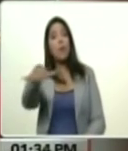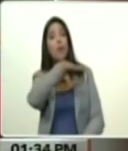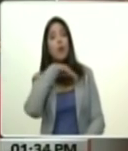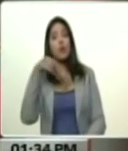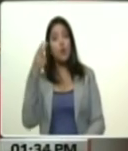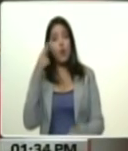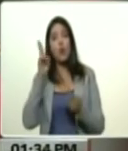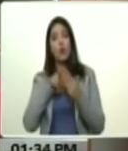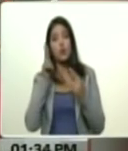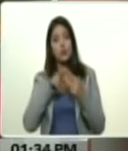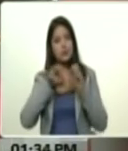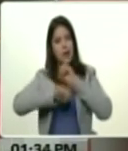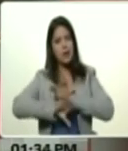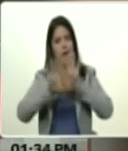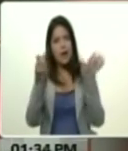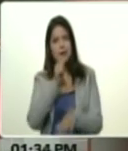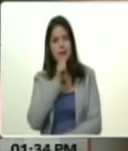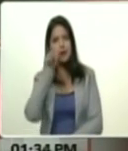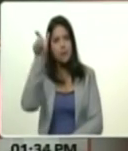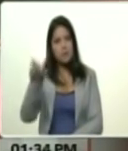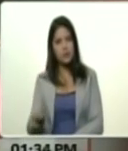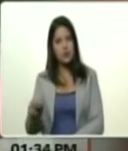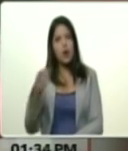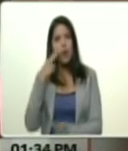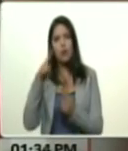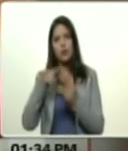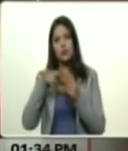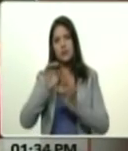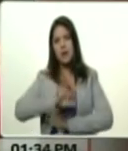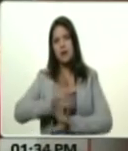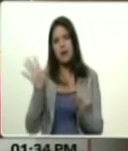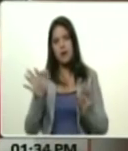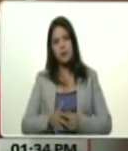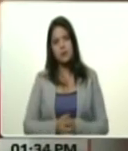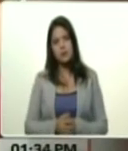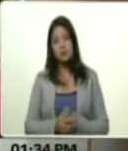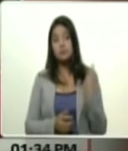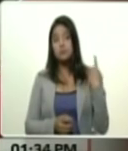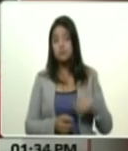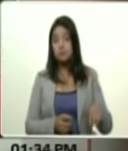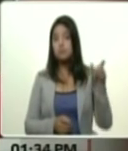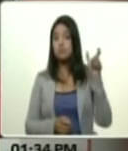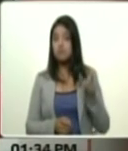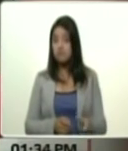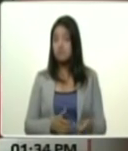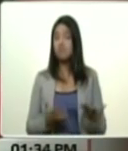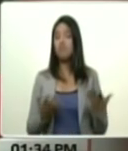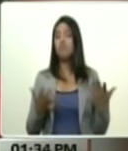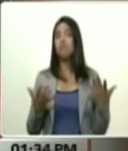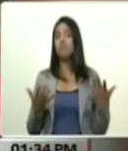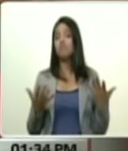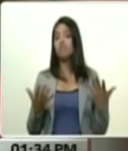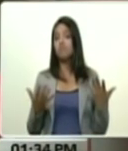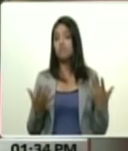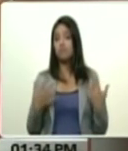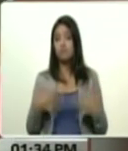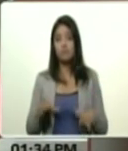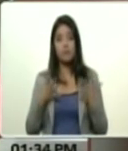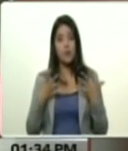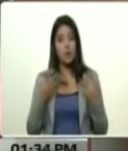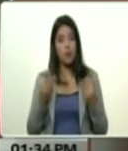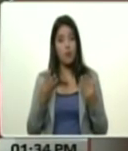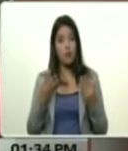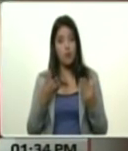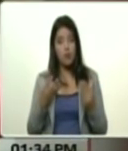populi sabían quién era alias La Crema. Una persona con un amplio récord, ¿verdad?